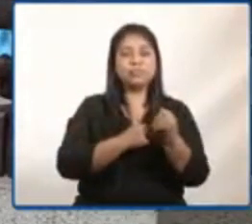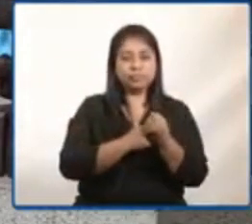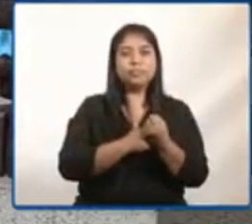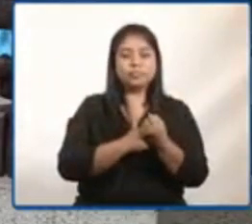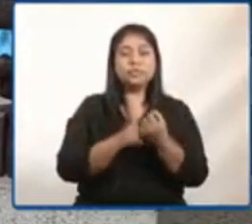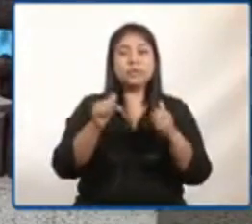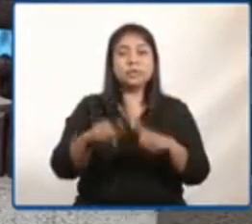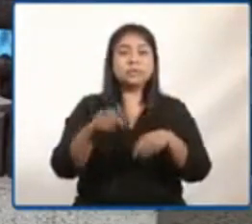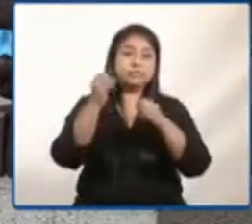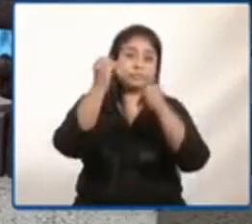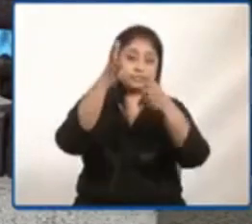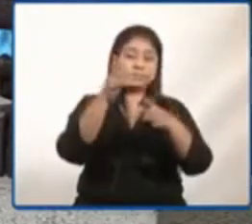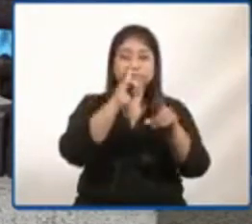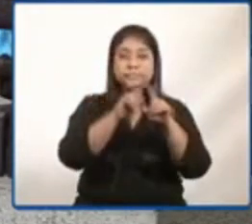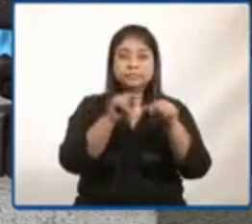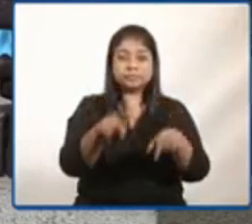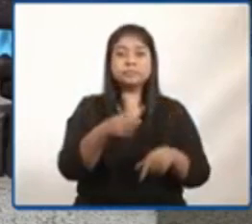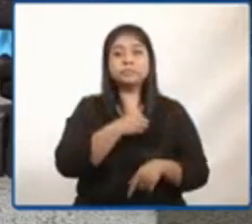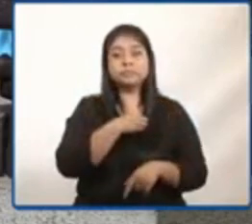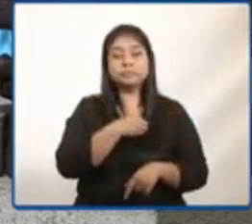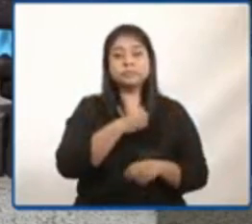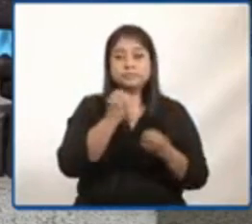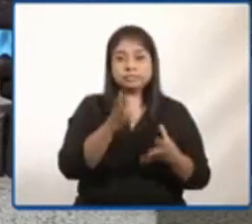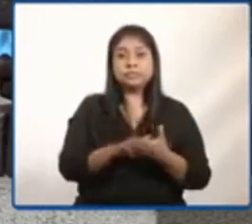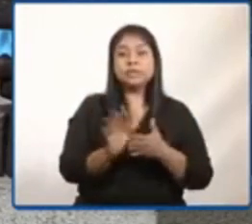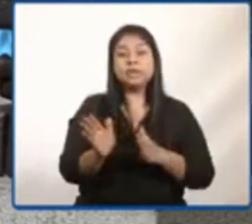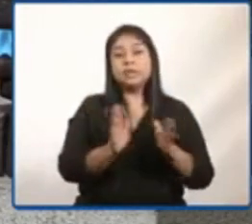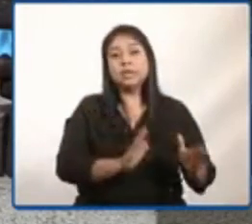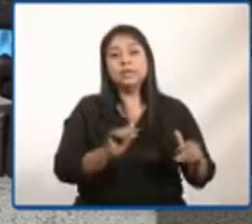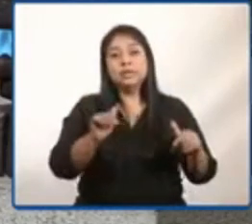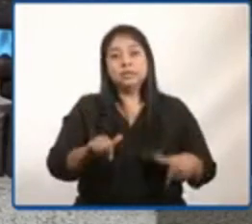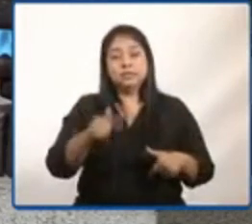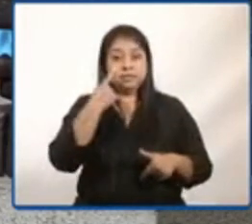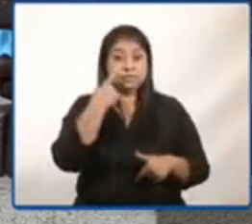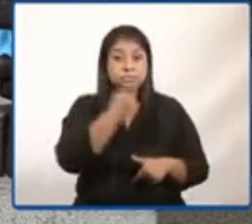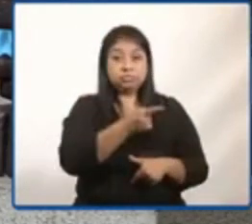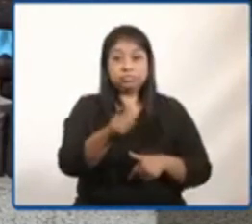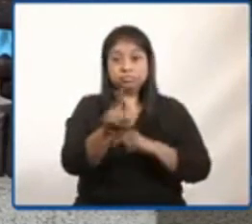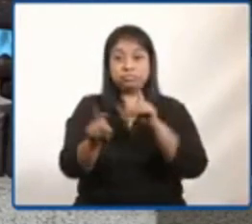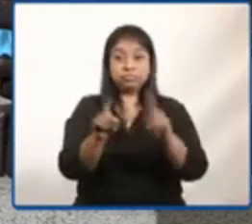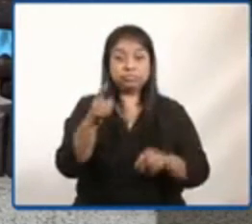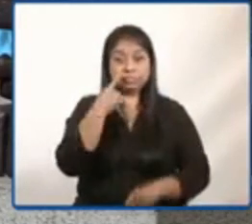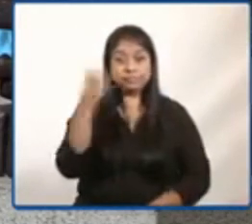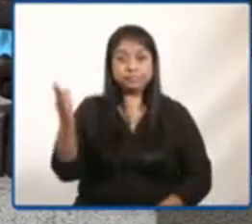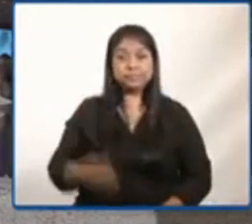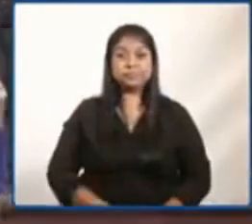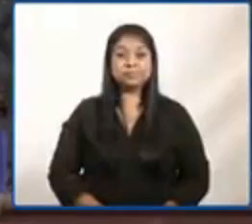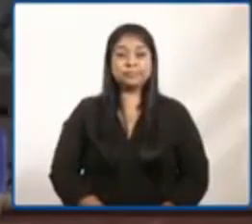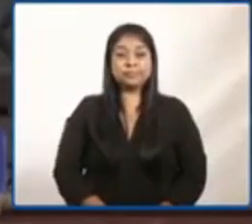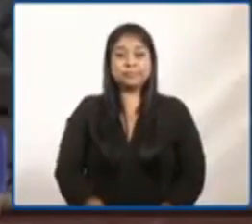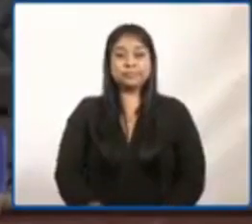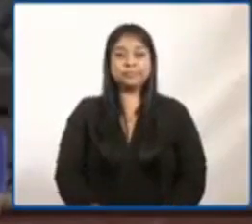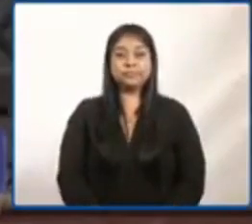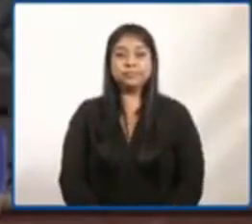parte de la información que quiero compartir en esta mañana, pero estamos atentos a las preguntas que ustedes tengan. Gracias,